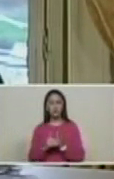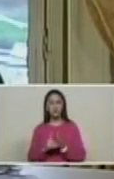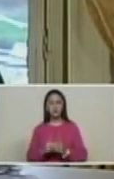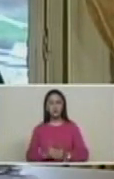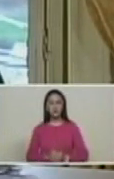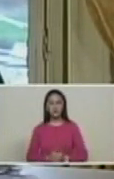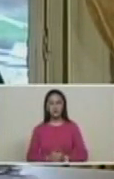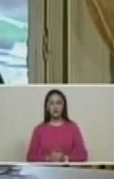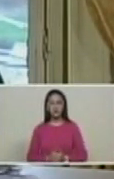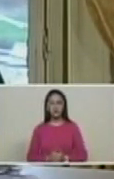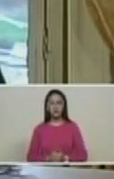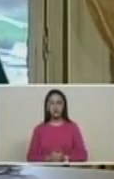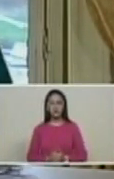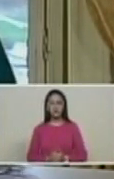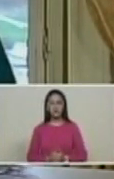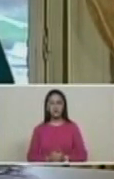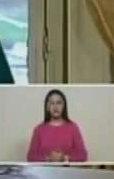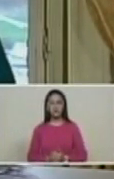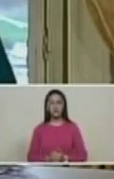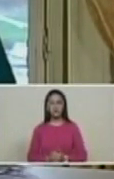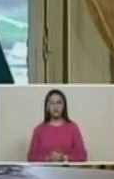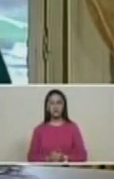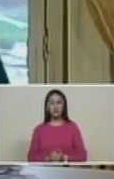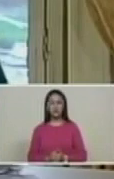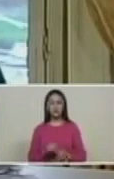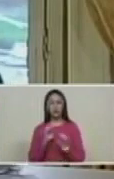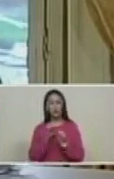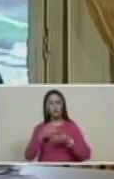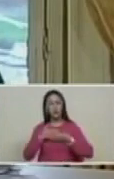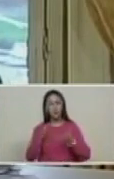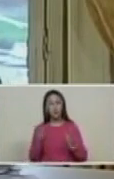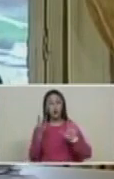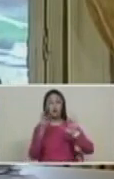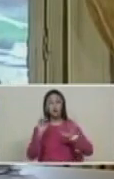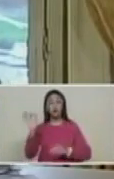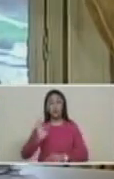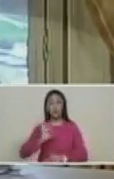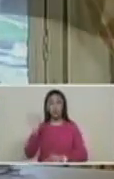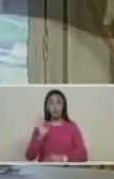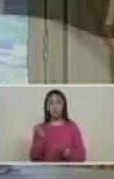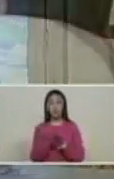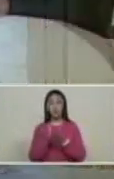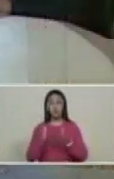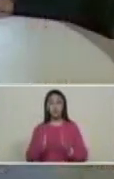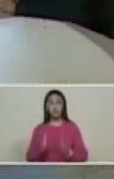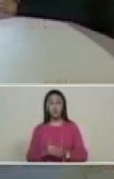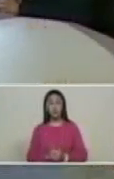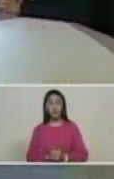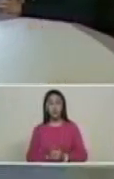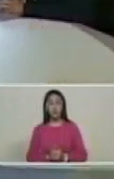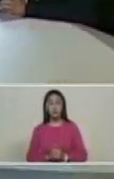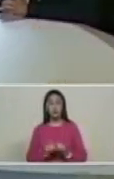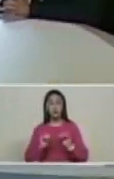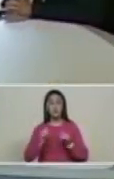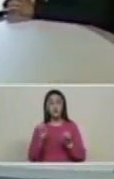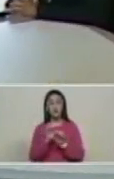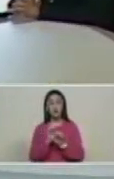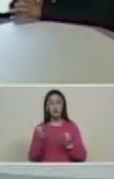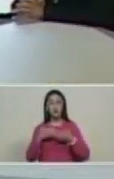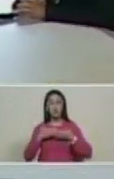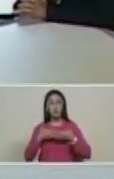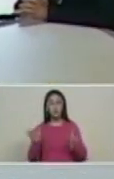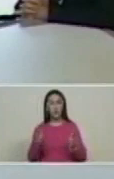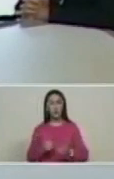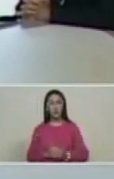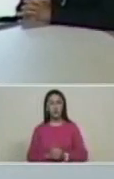1.958.155 en la educación pública. El 80% de los estudiantes se incorporan en la educación pública.